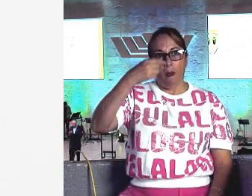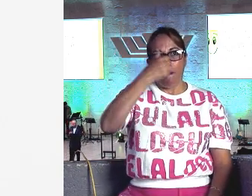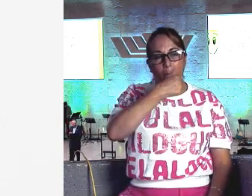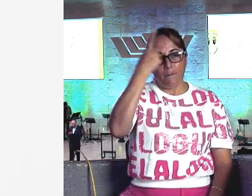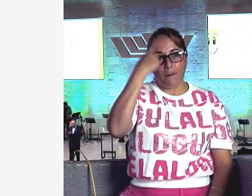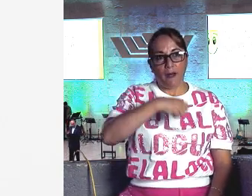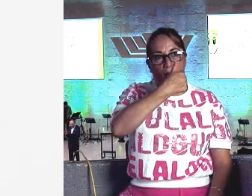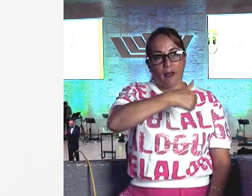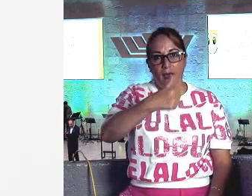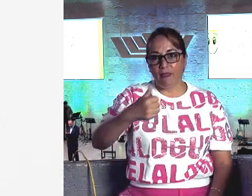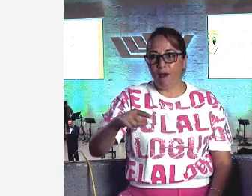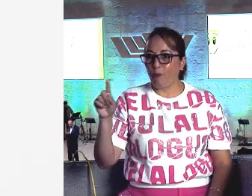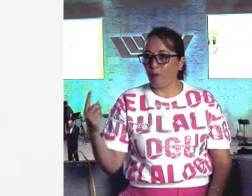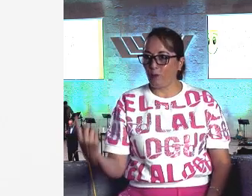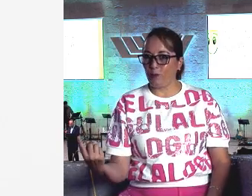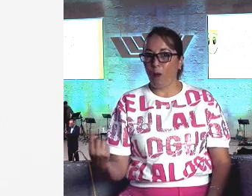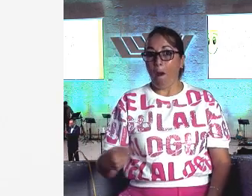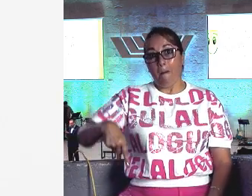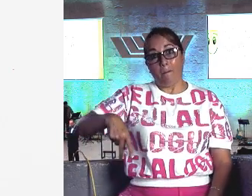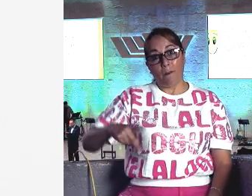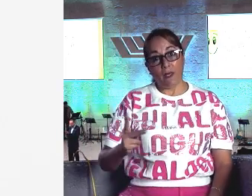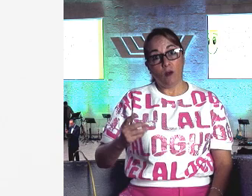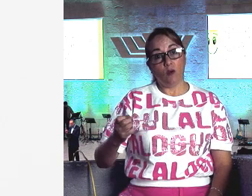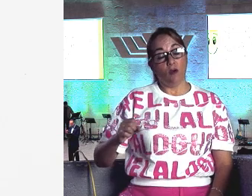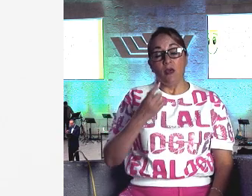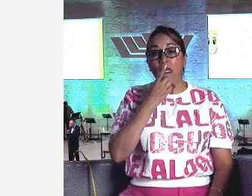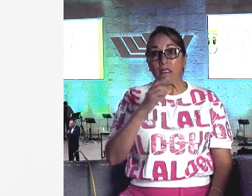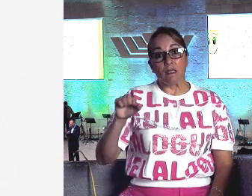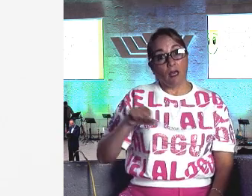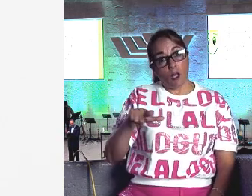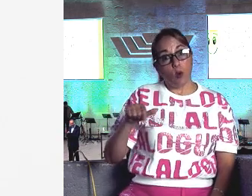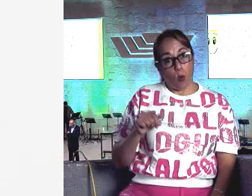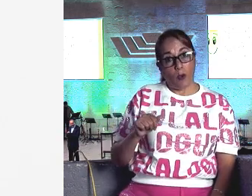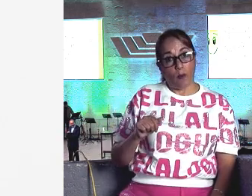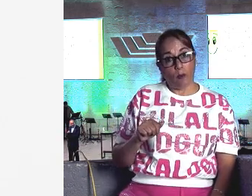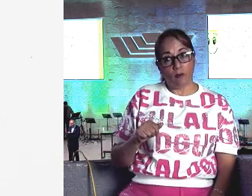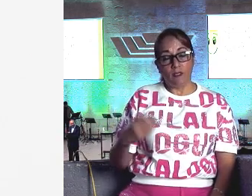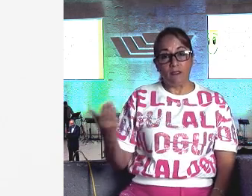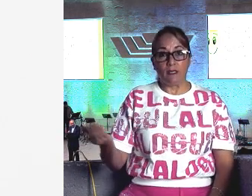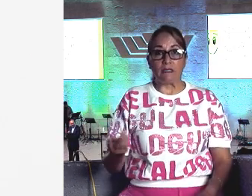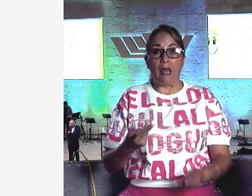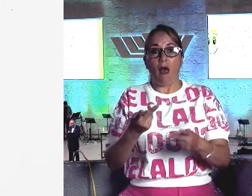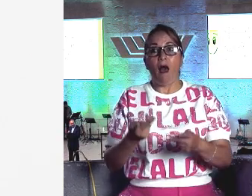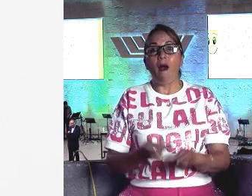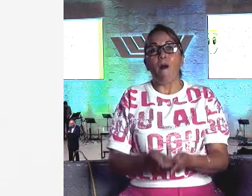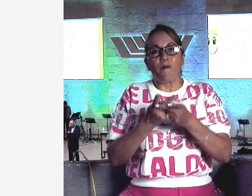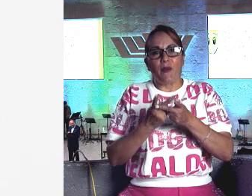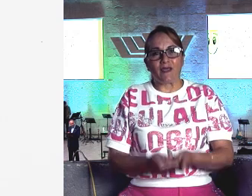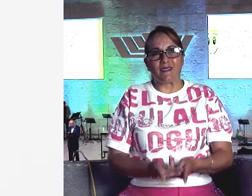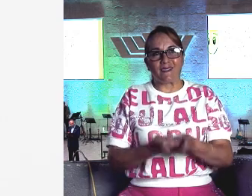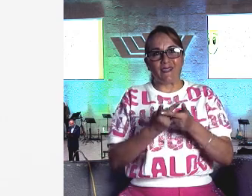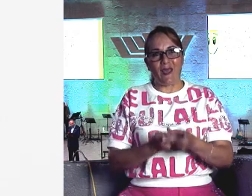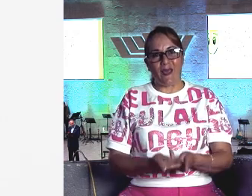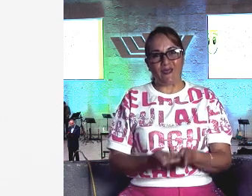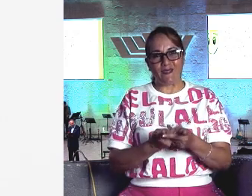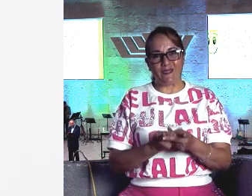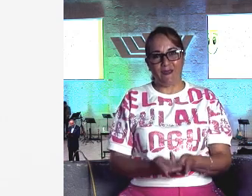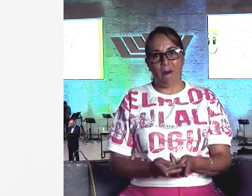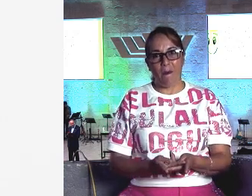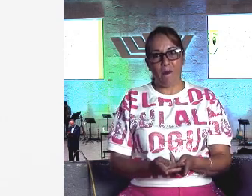dolorosa. Pero después produce la apacible cosecha de una vida recta a los que en ella han sido entrenados por